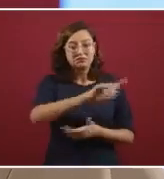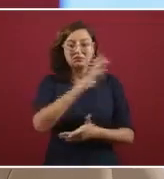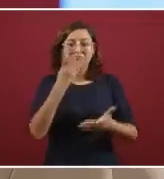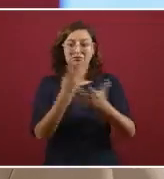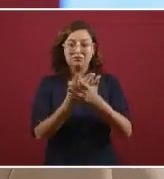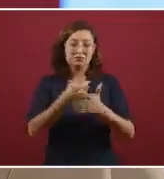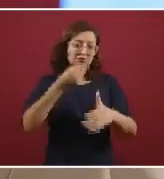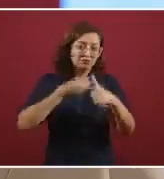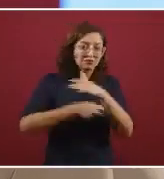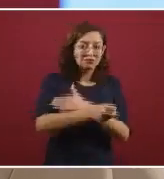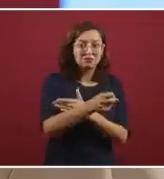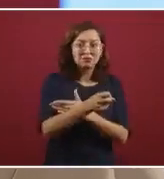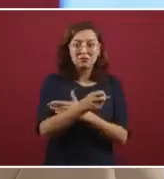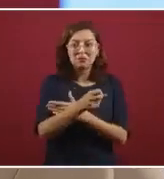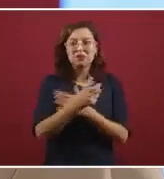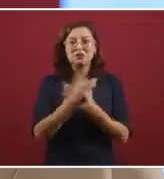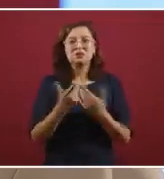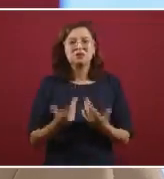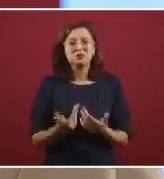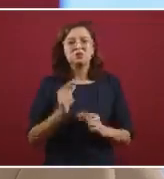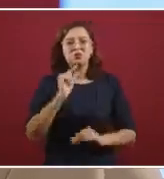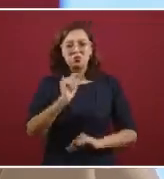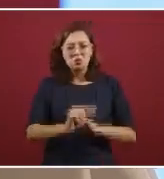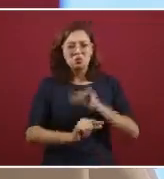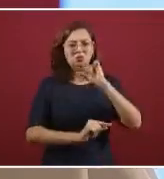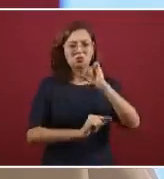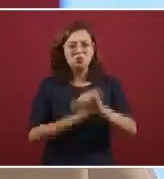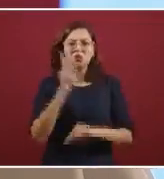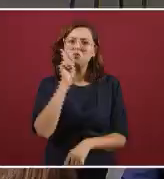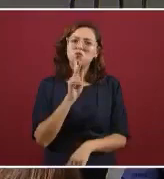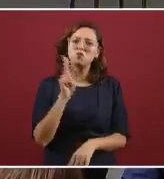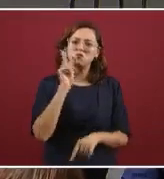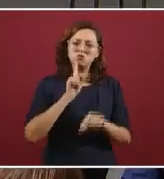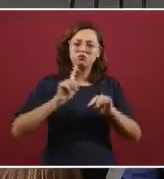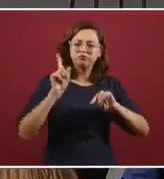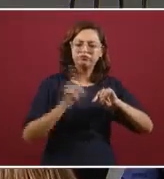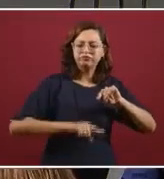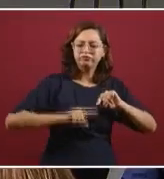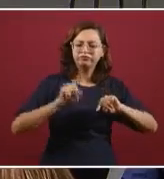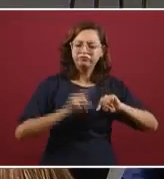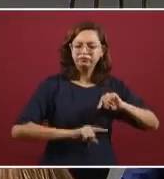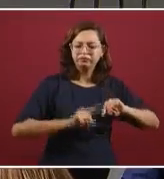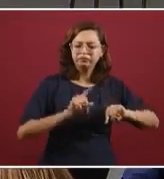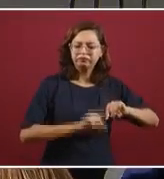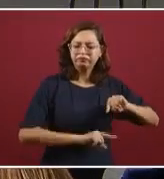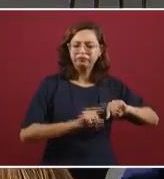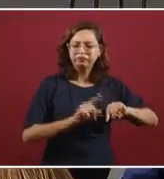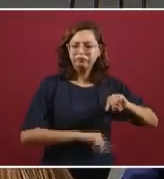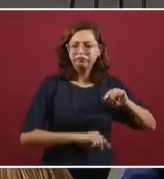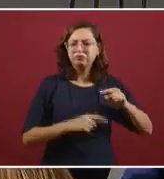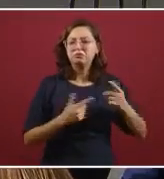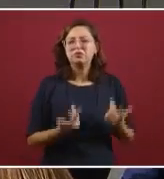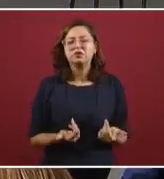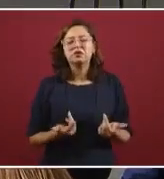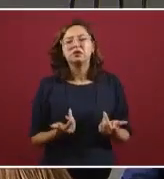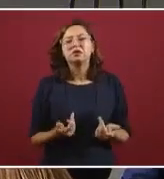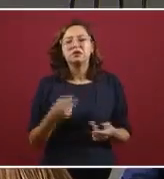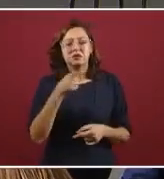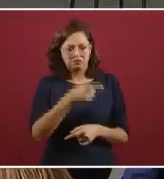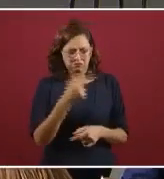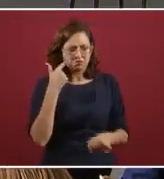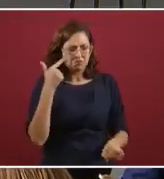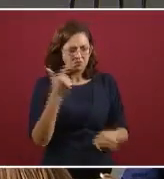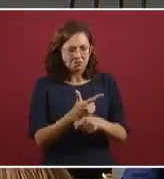que han ido excluyendo de las pruebas las detenciones de falsa flagrancia. Se ha desestimado la